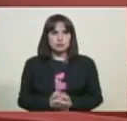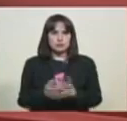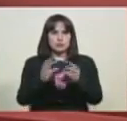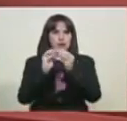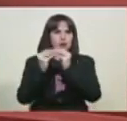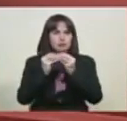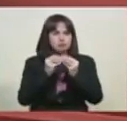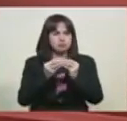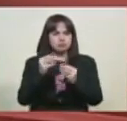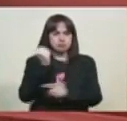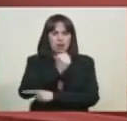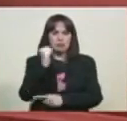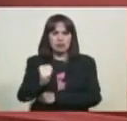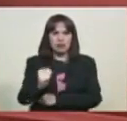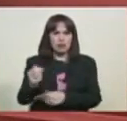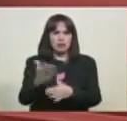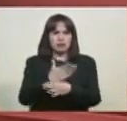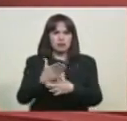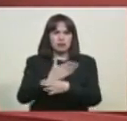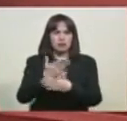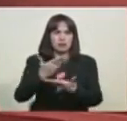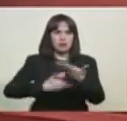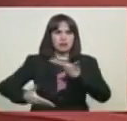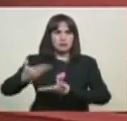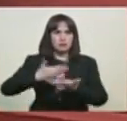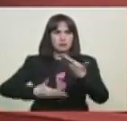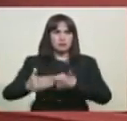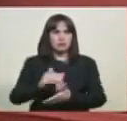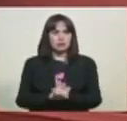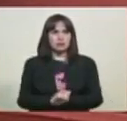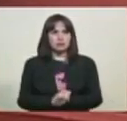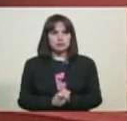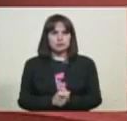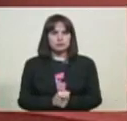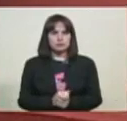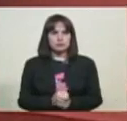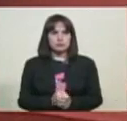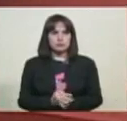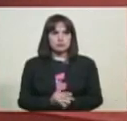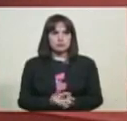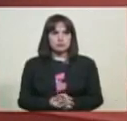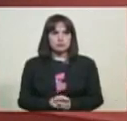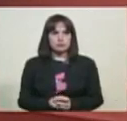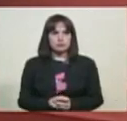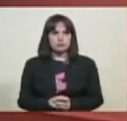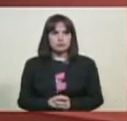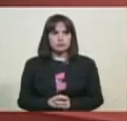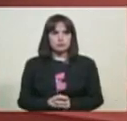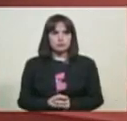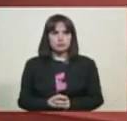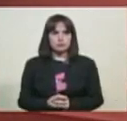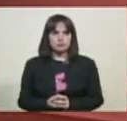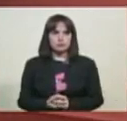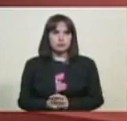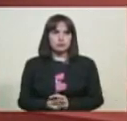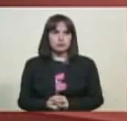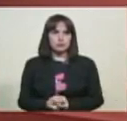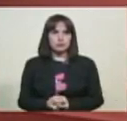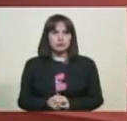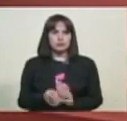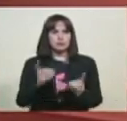matar la idea de convivencia, de coexistencia, de paz compartida, la idea de